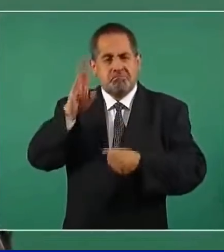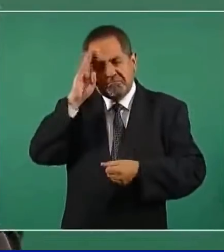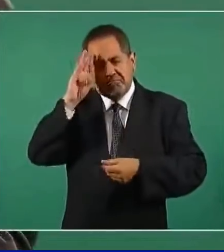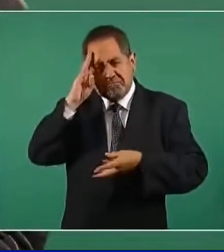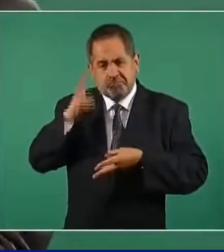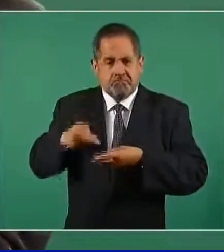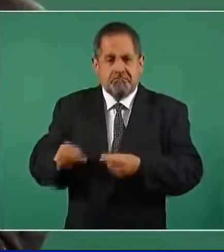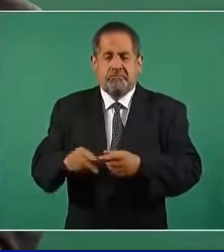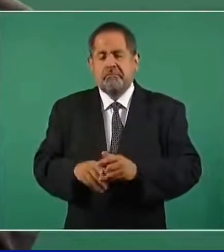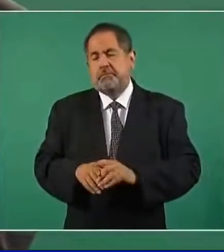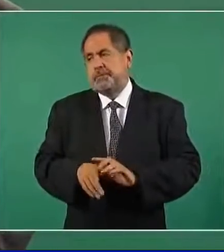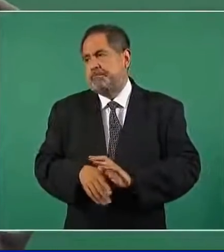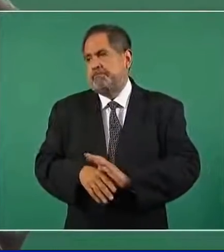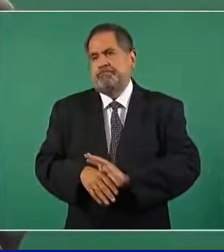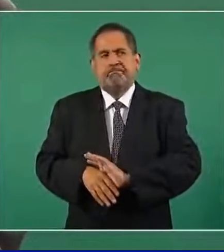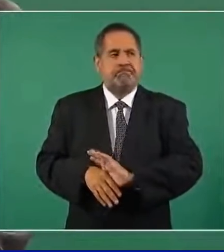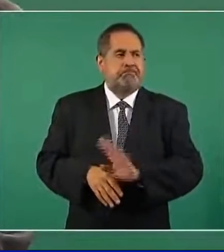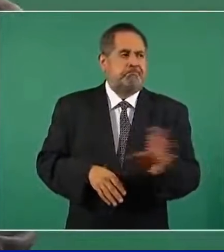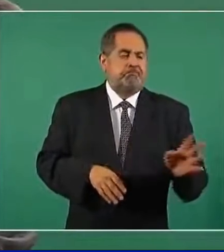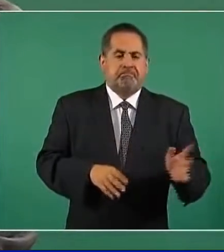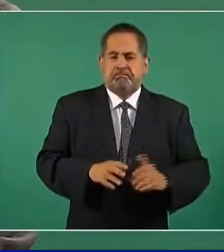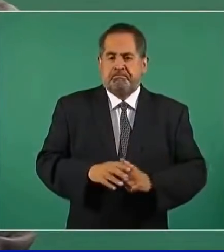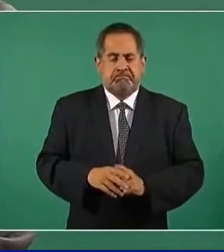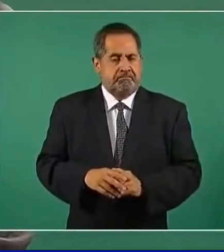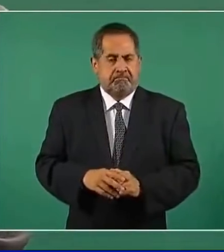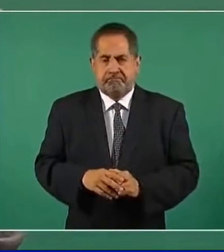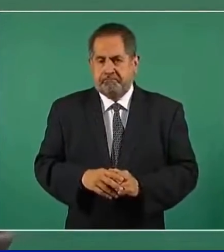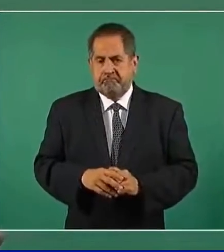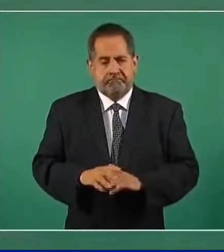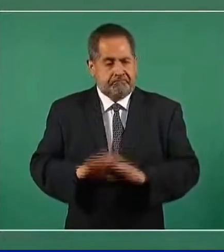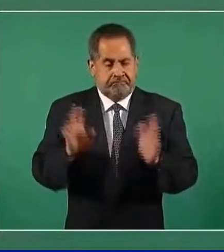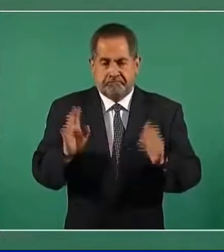que se traía, no, pues